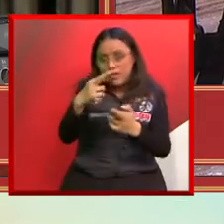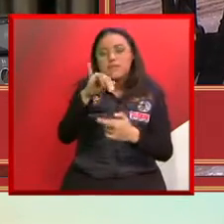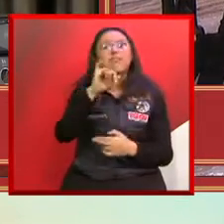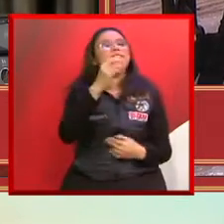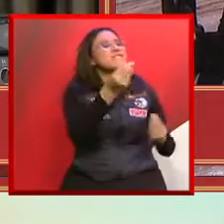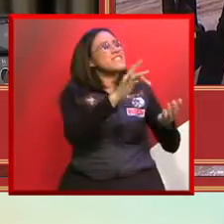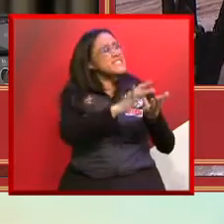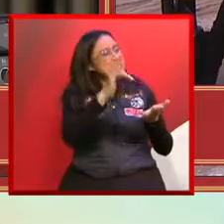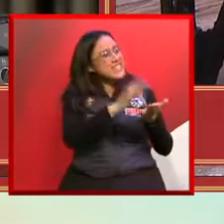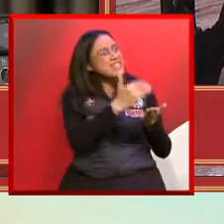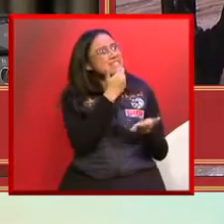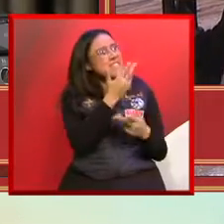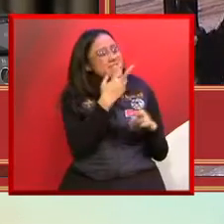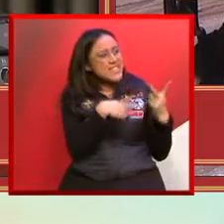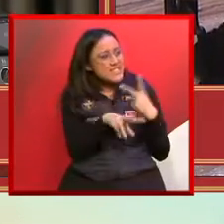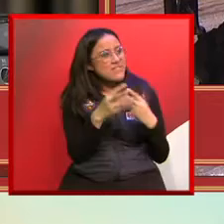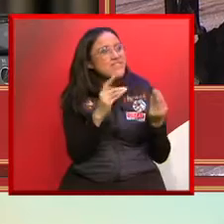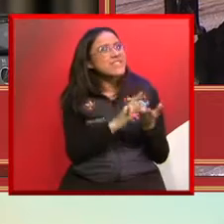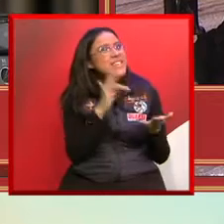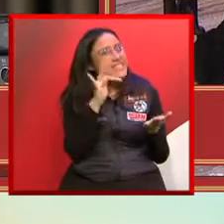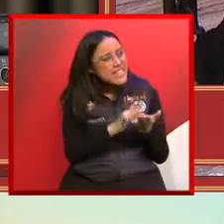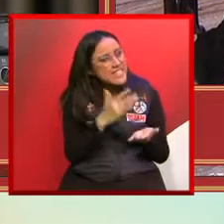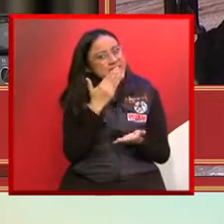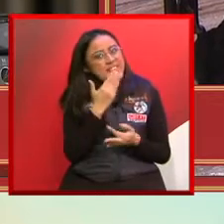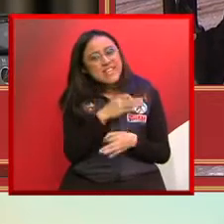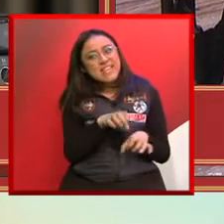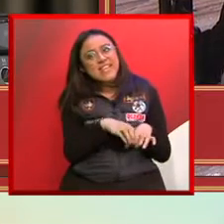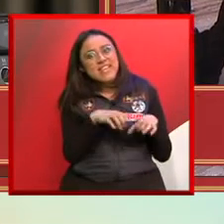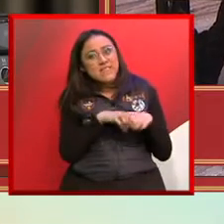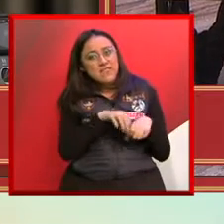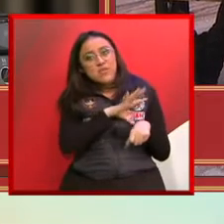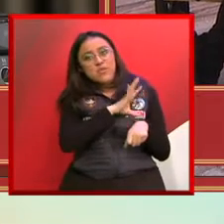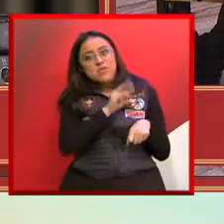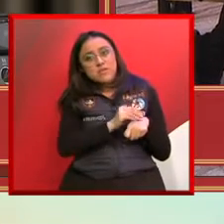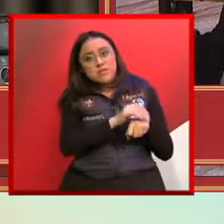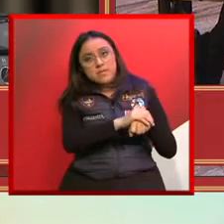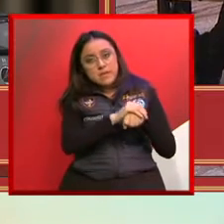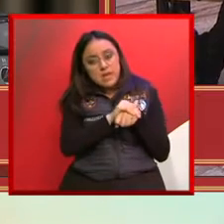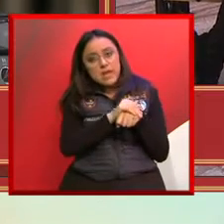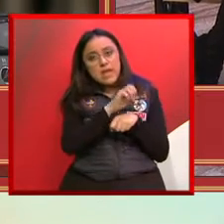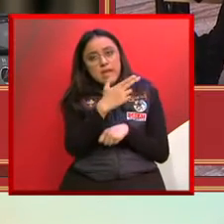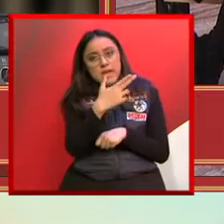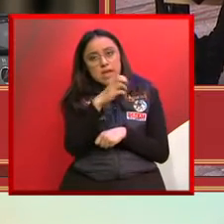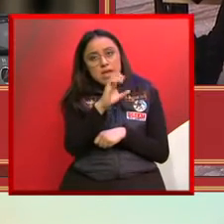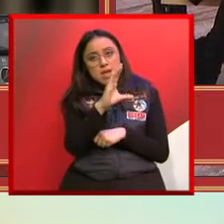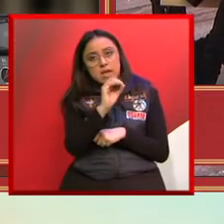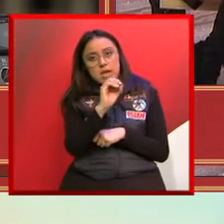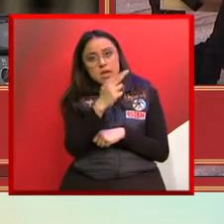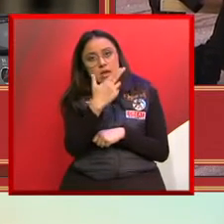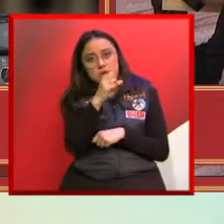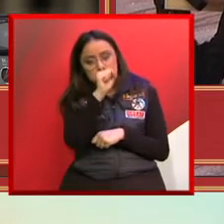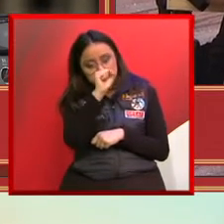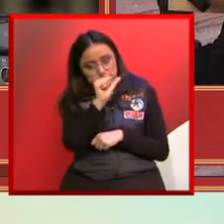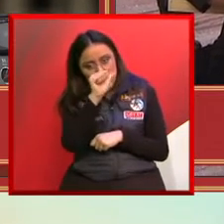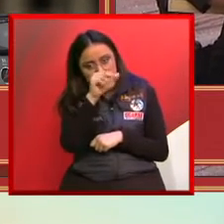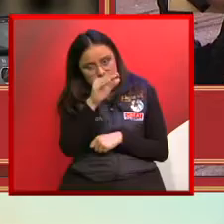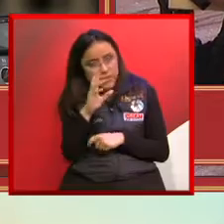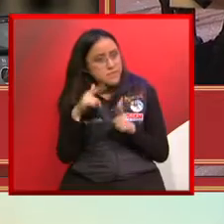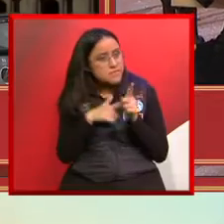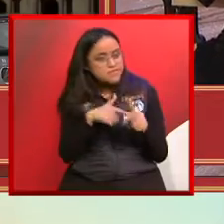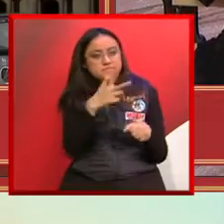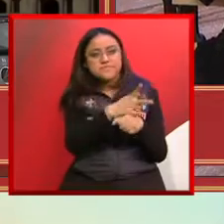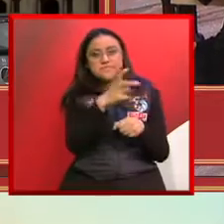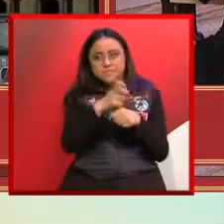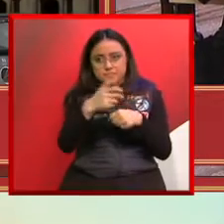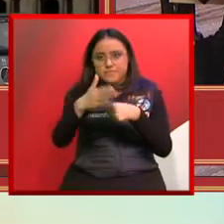Judith, te lo agradezco mucho y qué bueno que andas por aquí. Gracias a todo tu equipo de amigos de Hechos AM, quienes a lo largo de toda la transmisión siguen